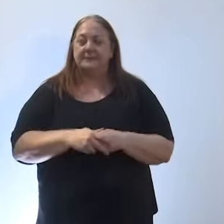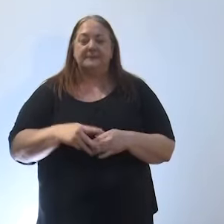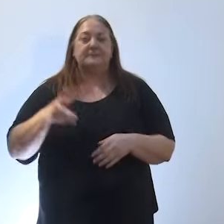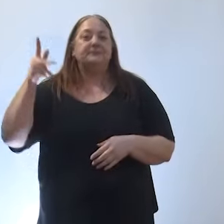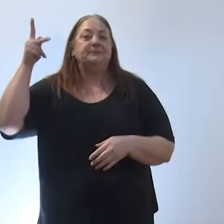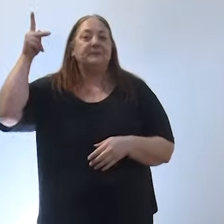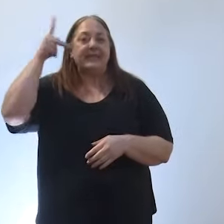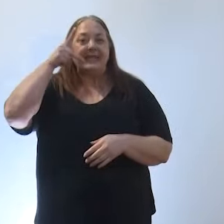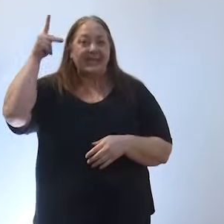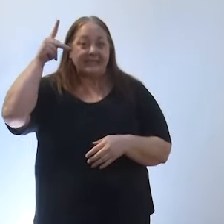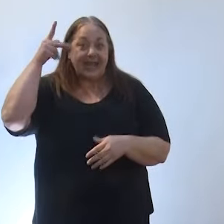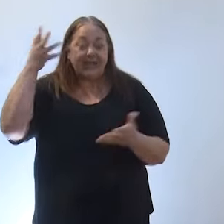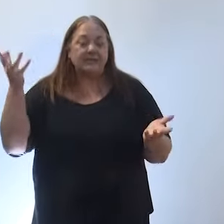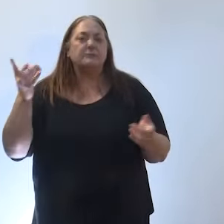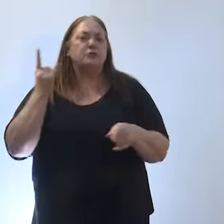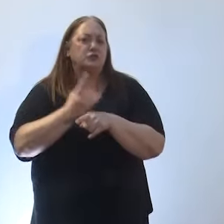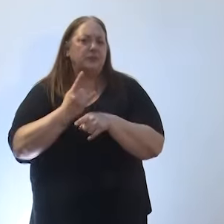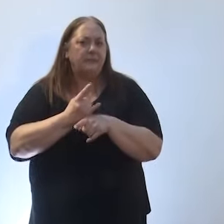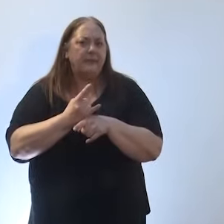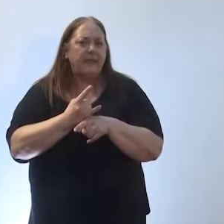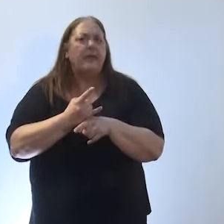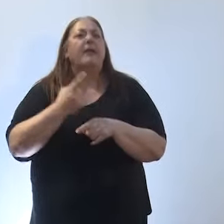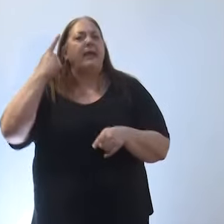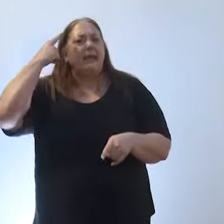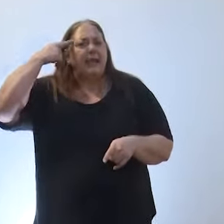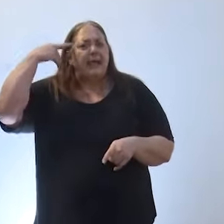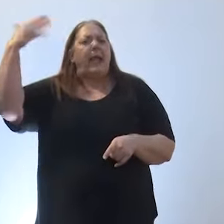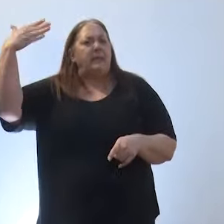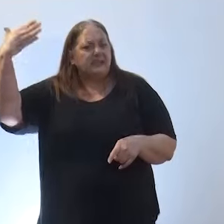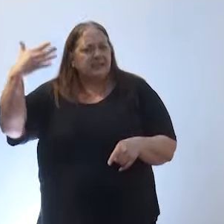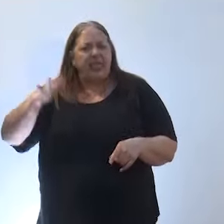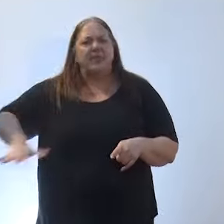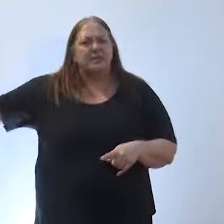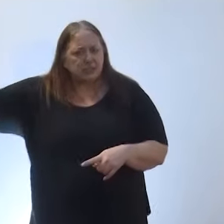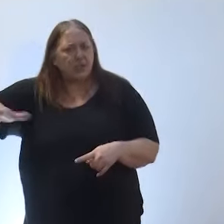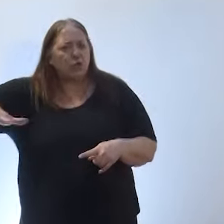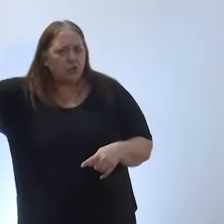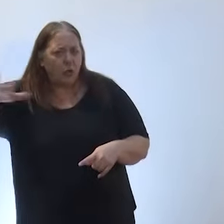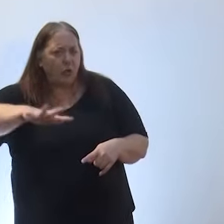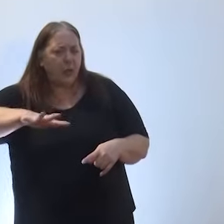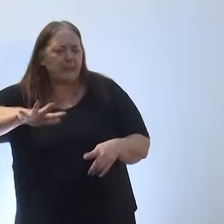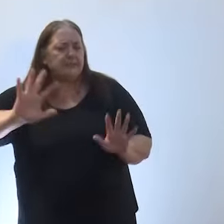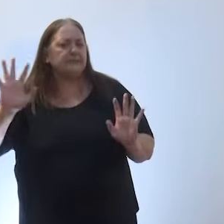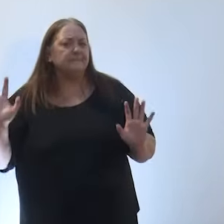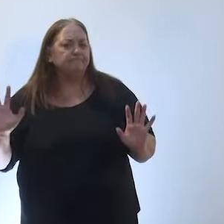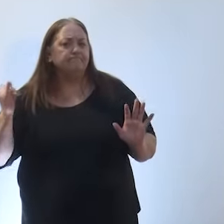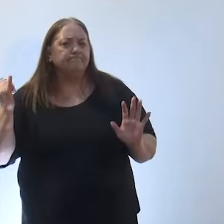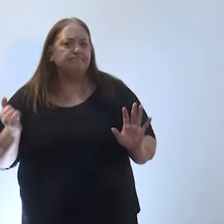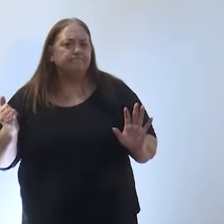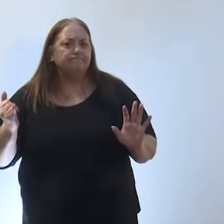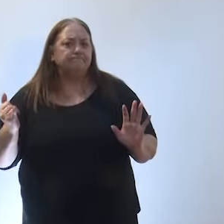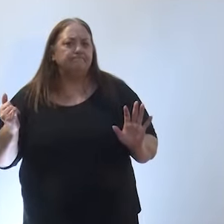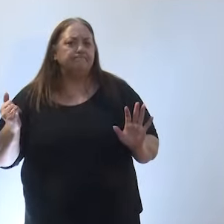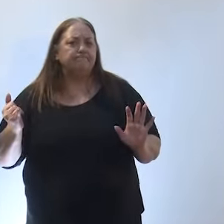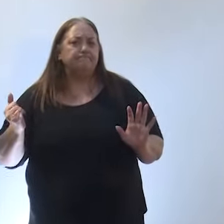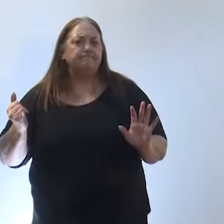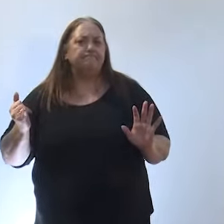matriz si en términos de capacidad de esos sectores de fugar El fugar el